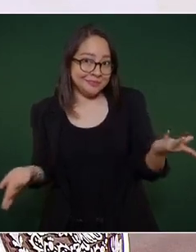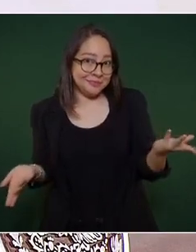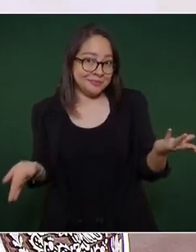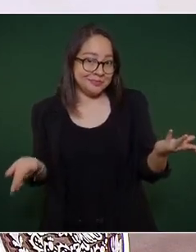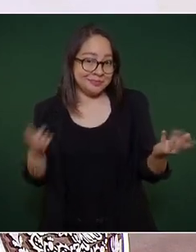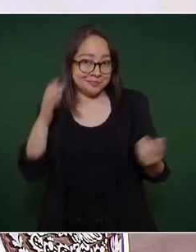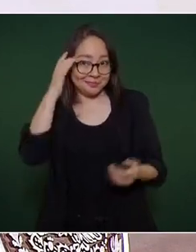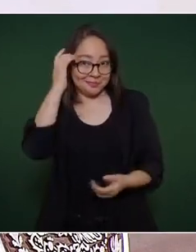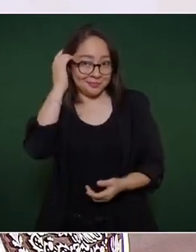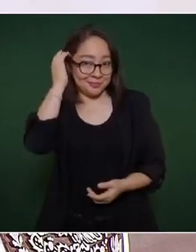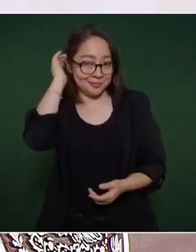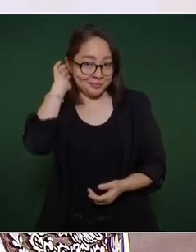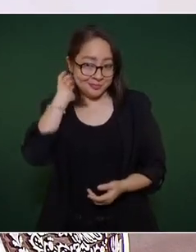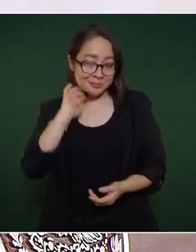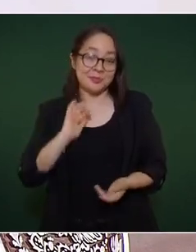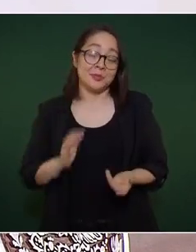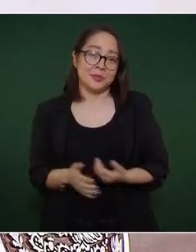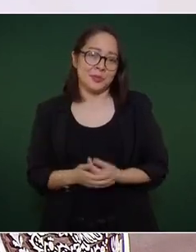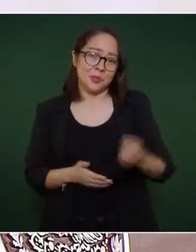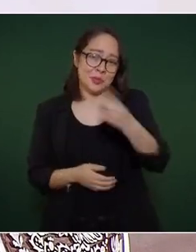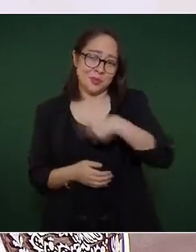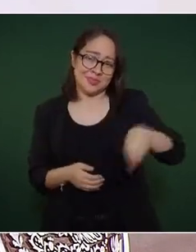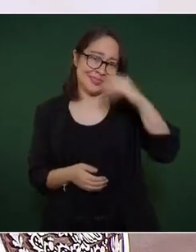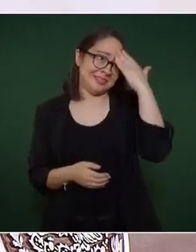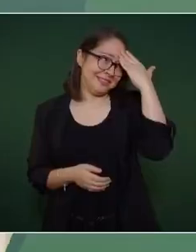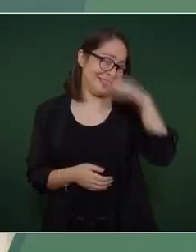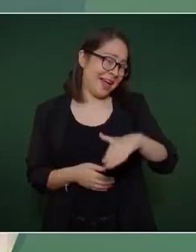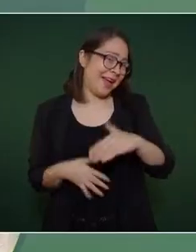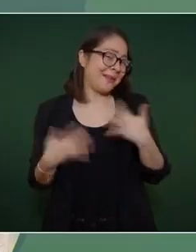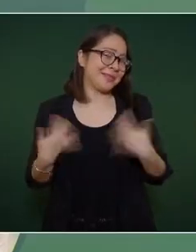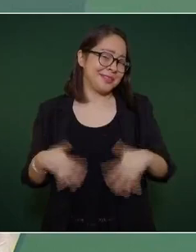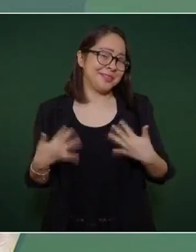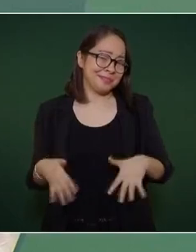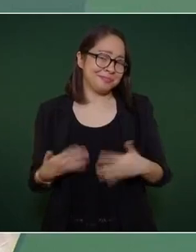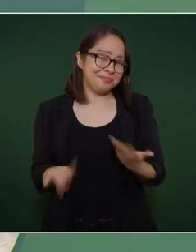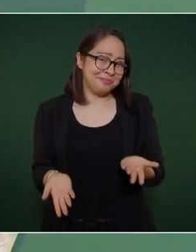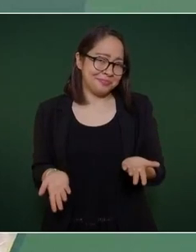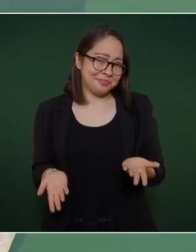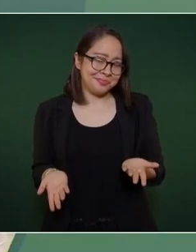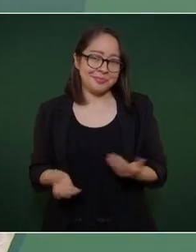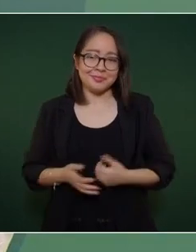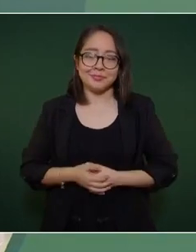porque ustedes lo saben muy bien.